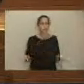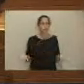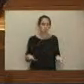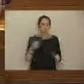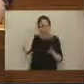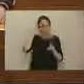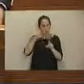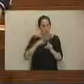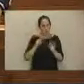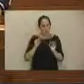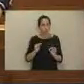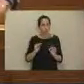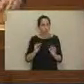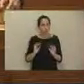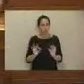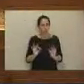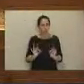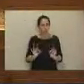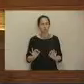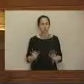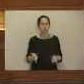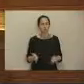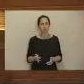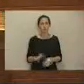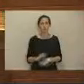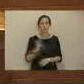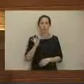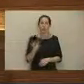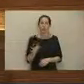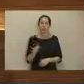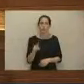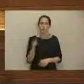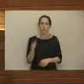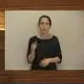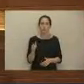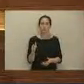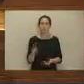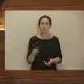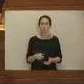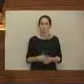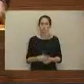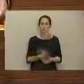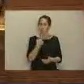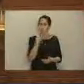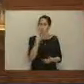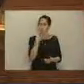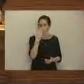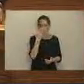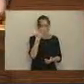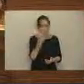era su intención es que además, en fin, yo creo que no se han recatado nada en decirlo, porque